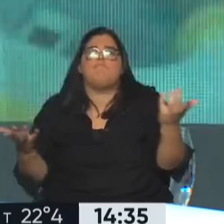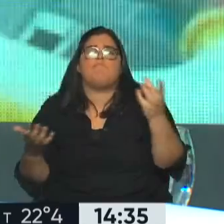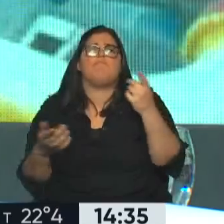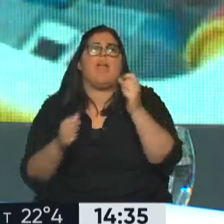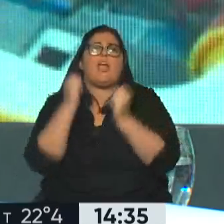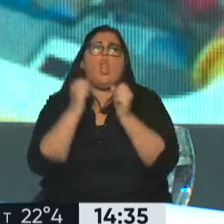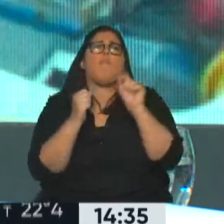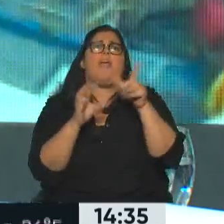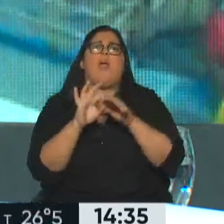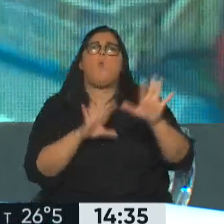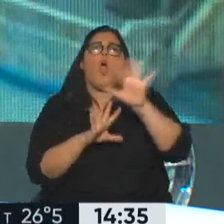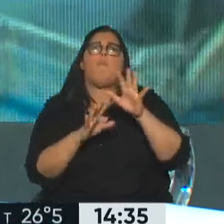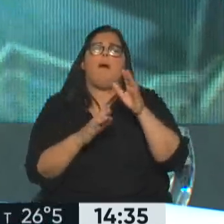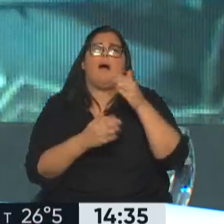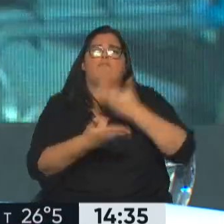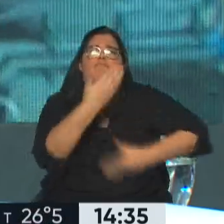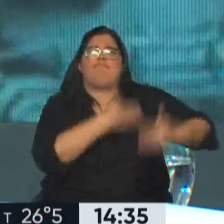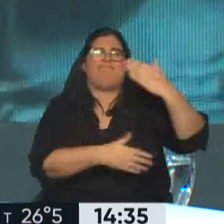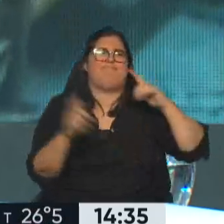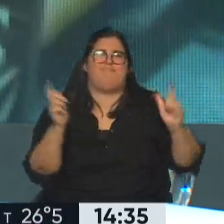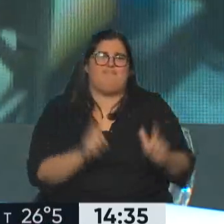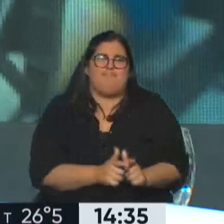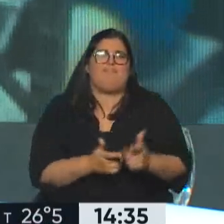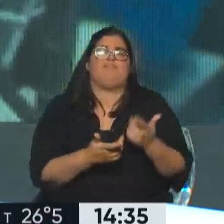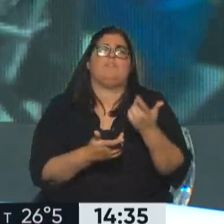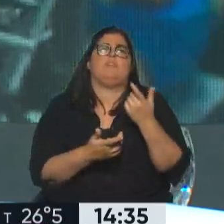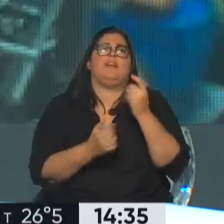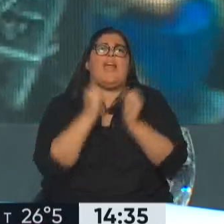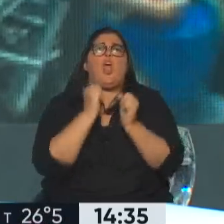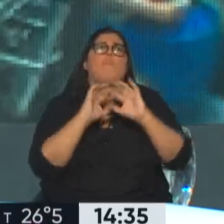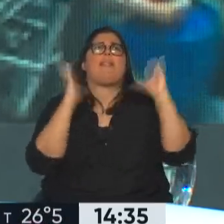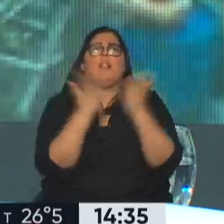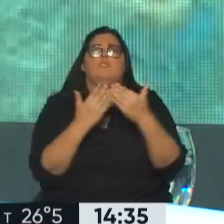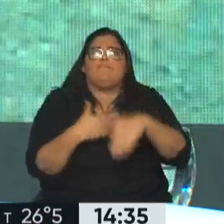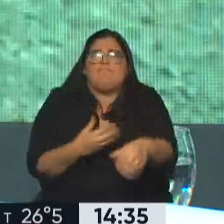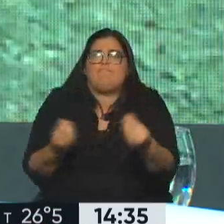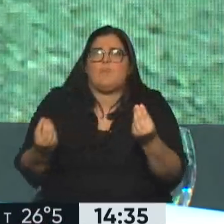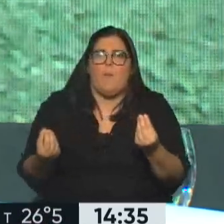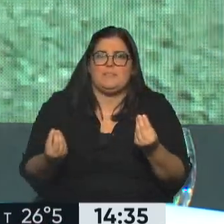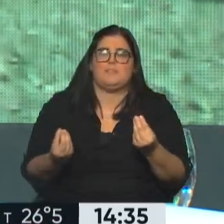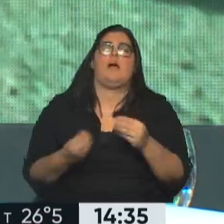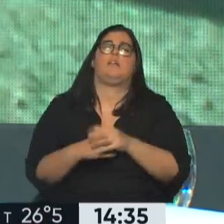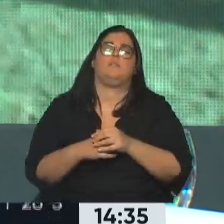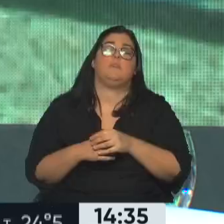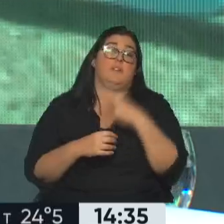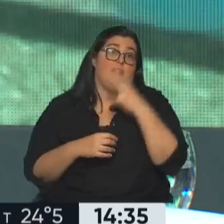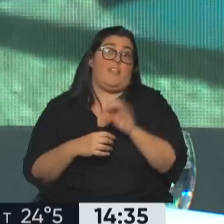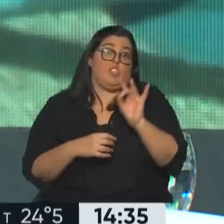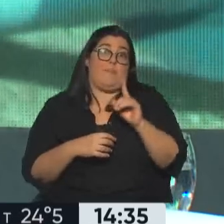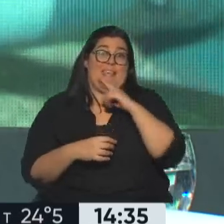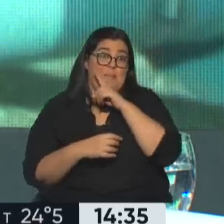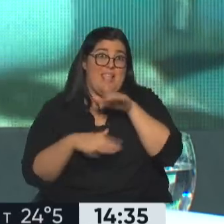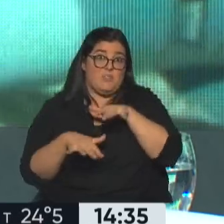la economía europea, ¿qué va a pasar con Europa y con la economía internacional? Esta es una situación que, la verdad no la enfrenta solamente